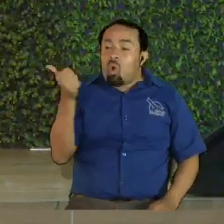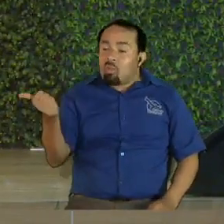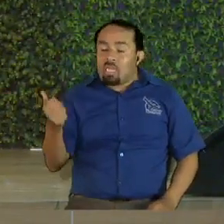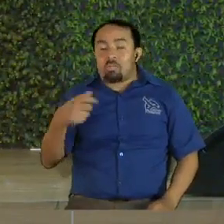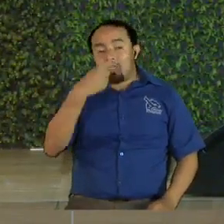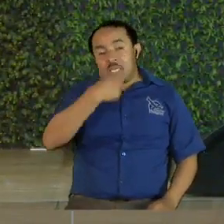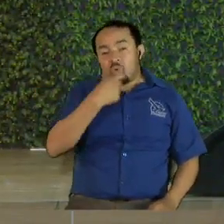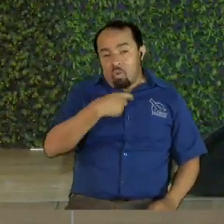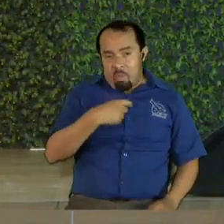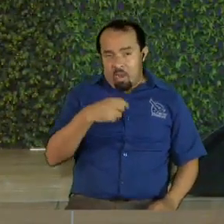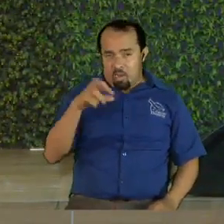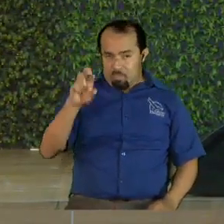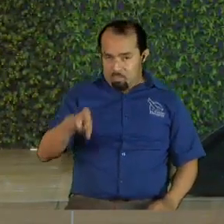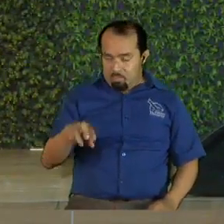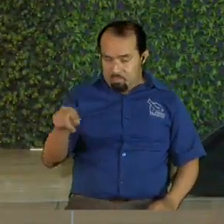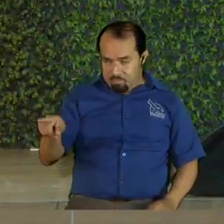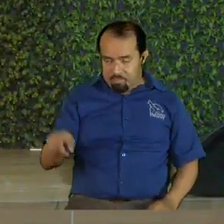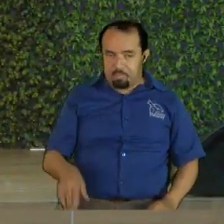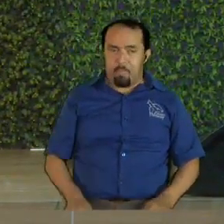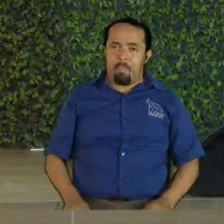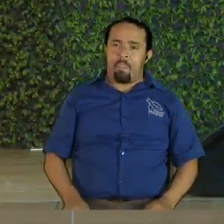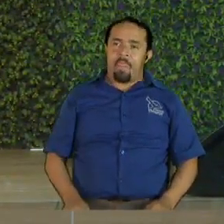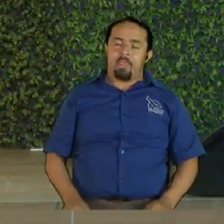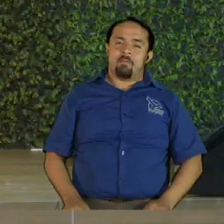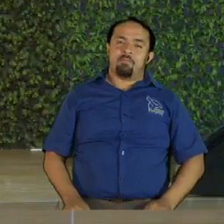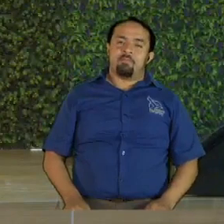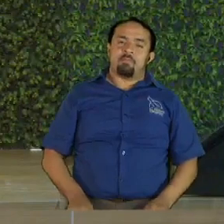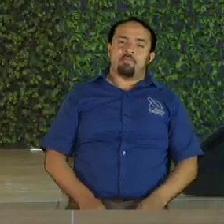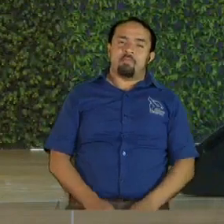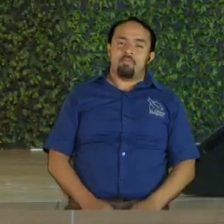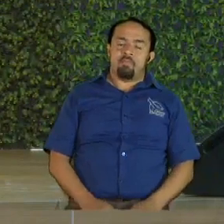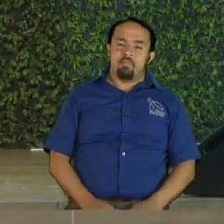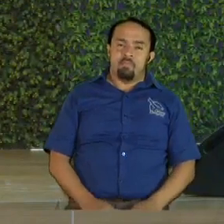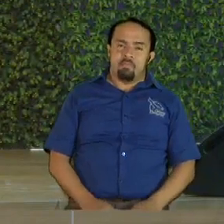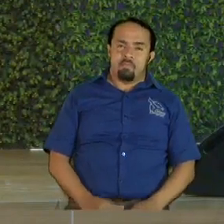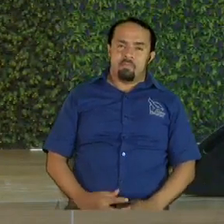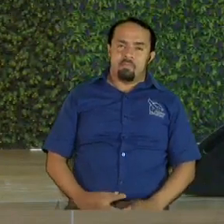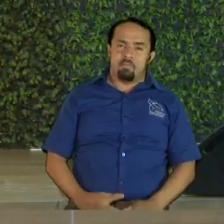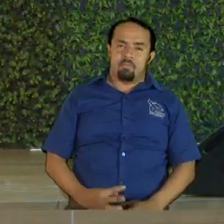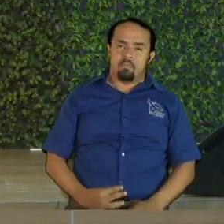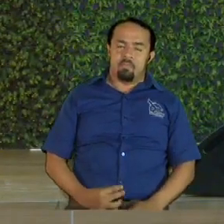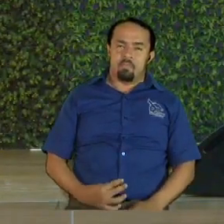culpa. Por mi grandísima culpa.